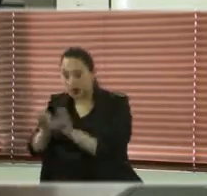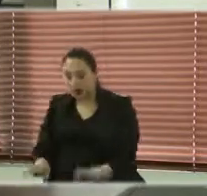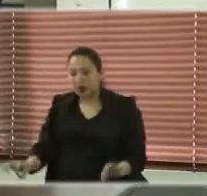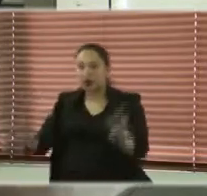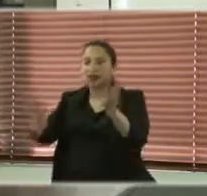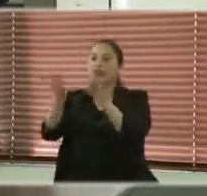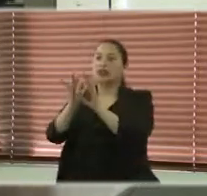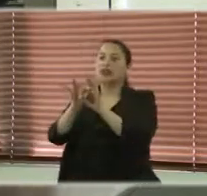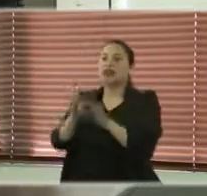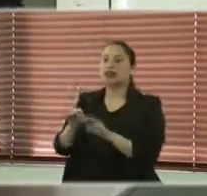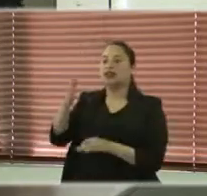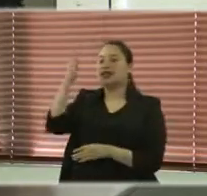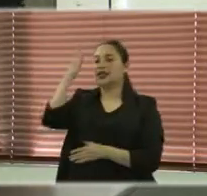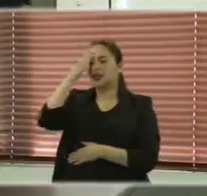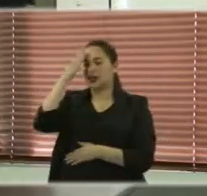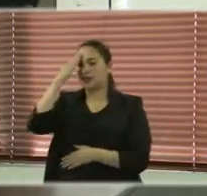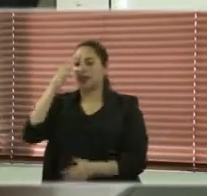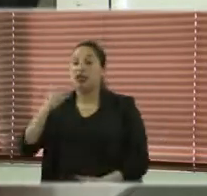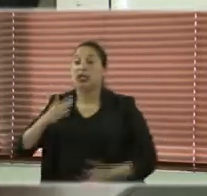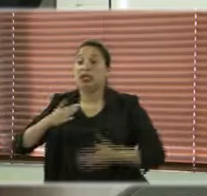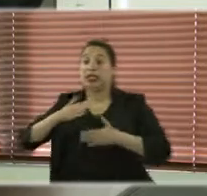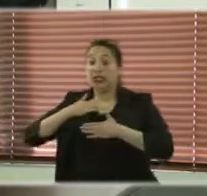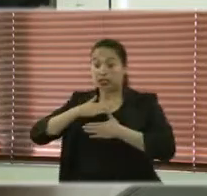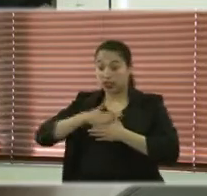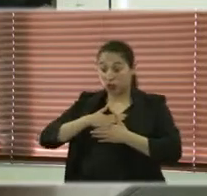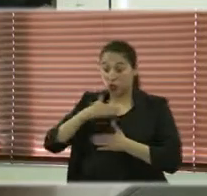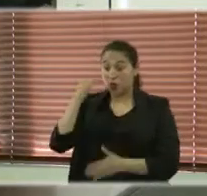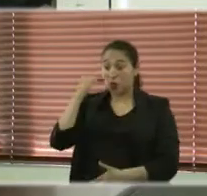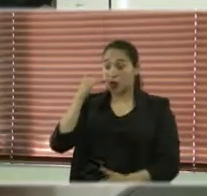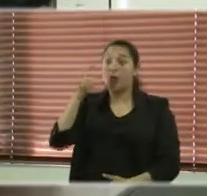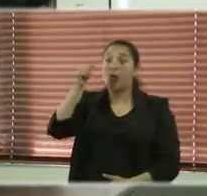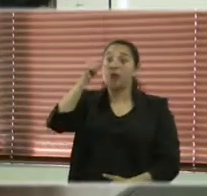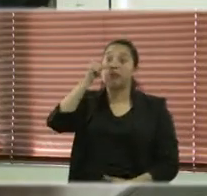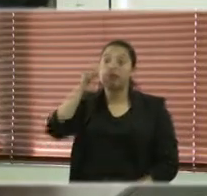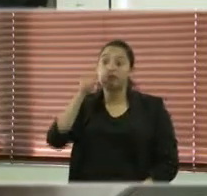para la interrupción de un embarazo